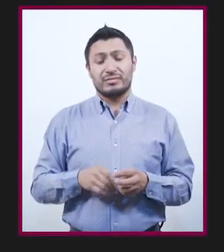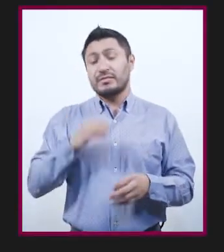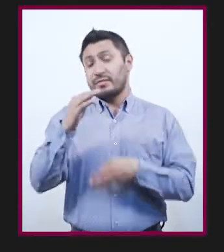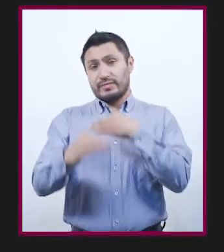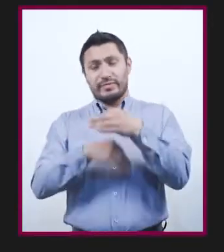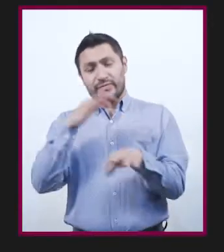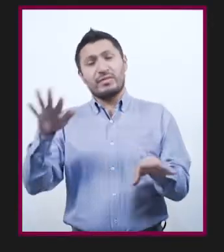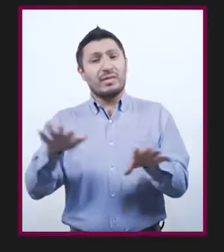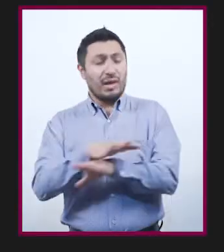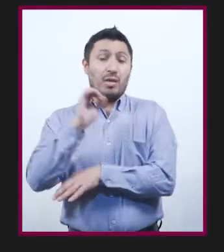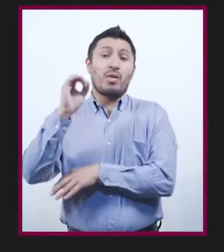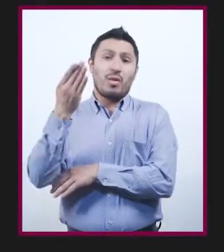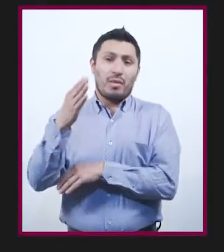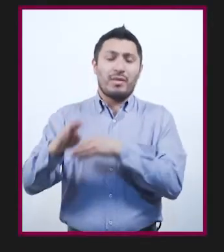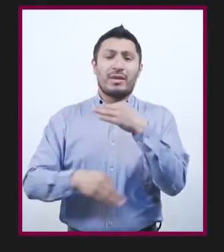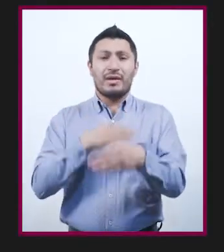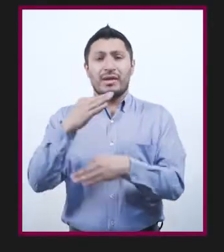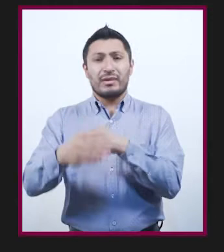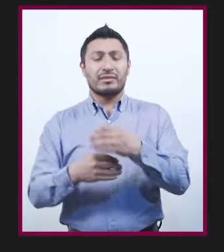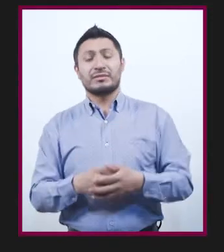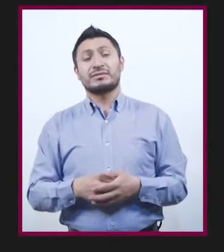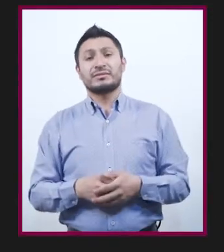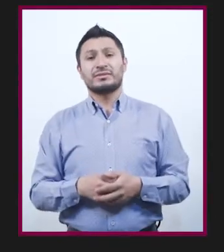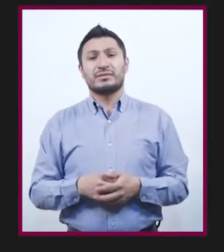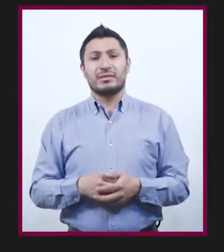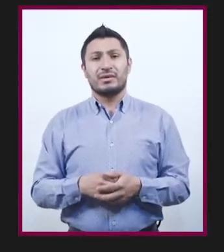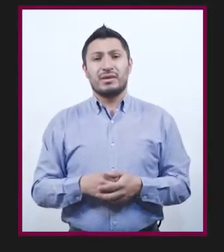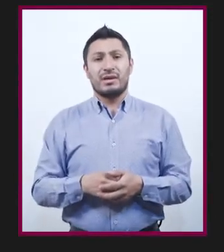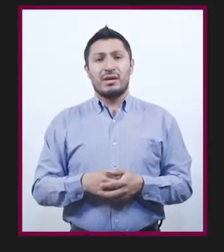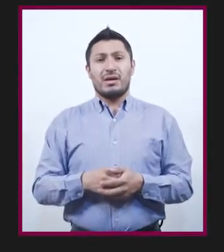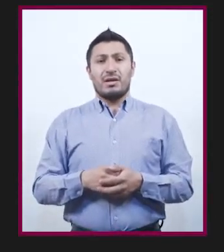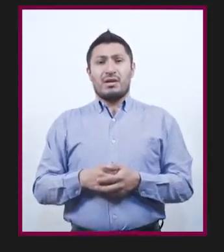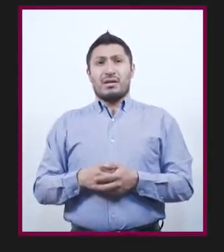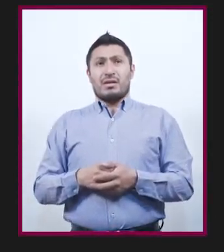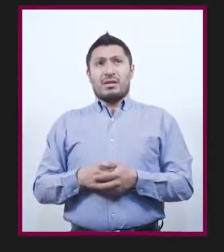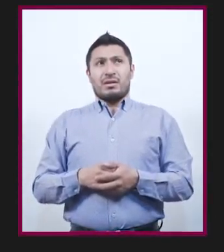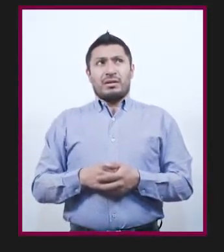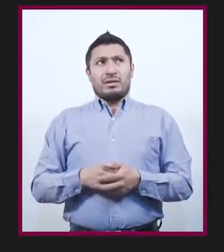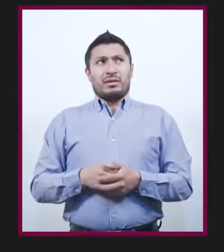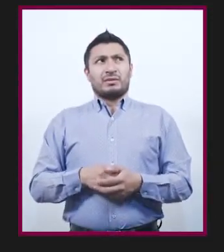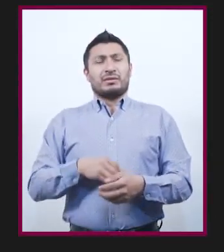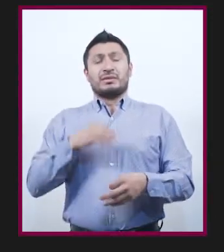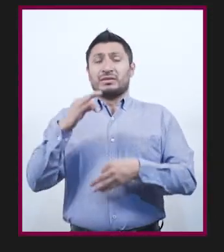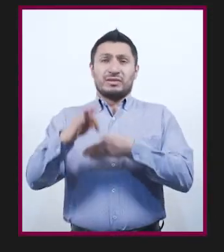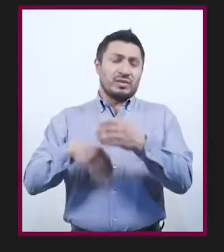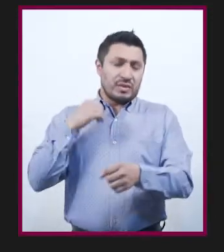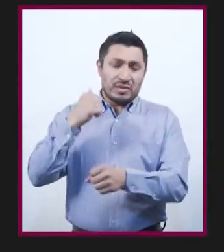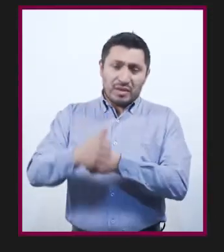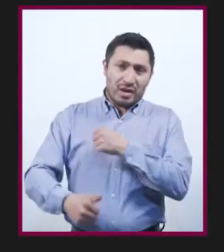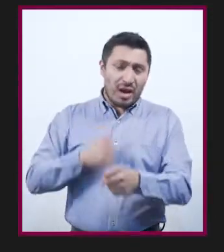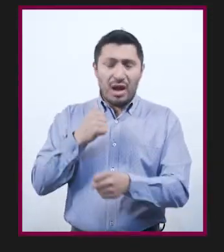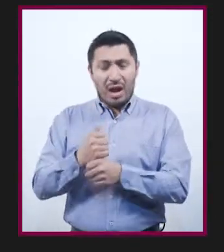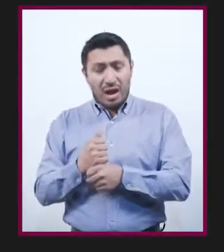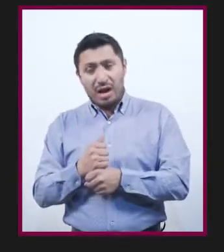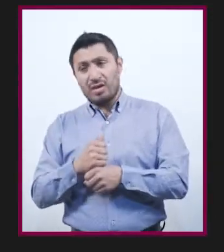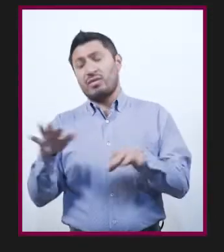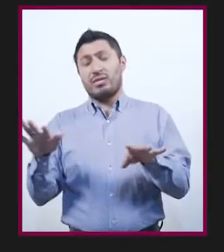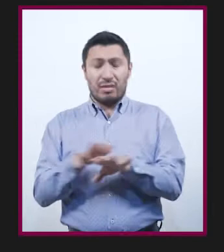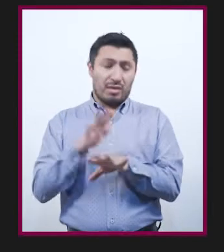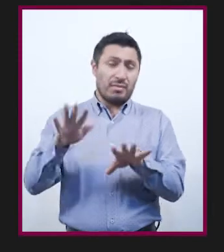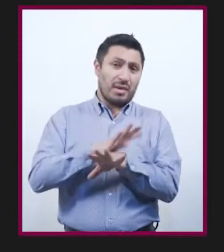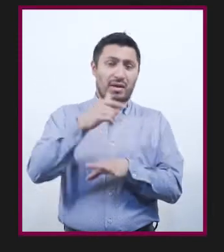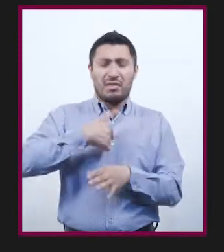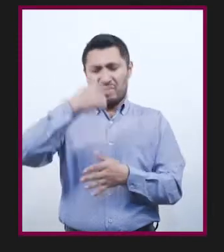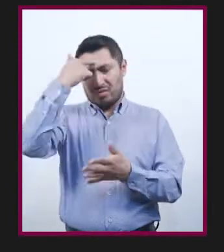obviamente. Como todo proceso, como todo año, como todo ciclo va cambiando. Entonces yo creo que